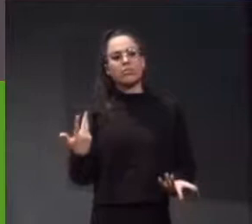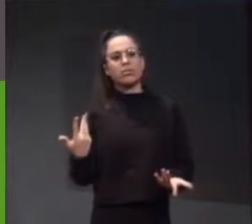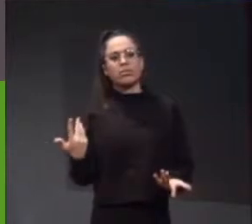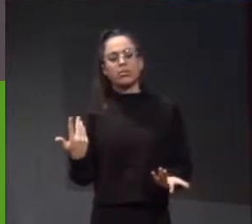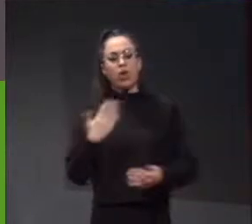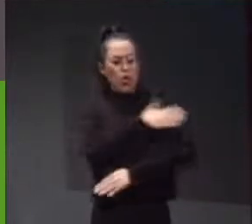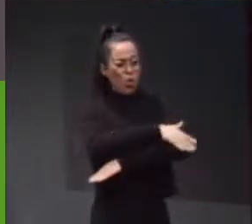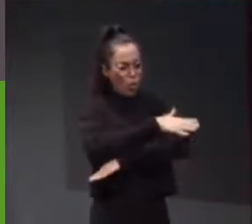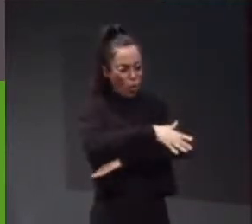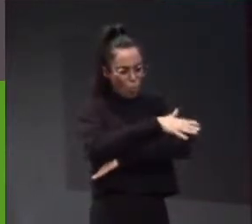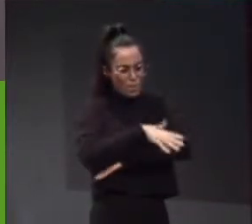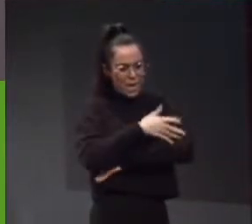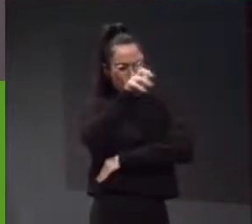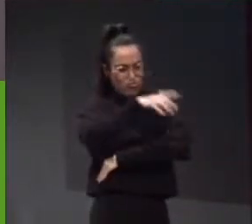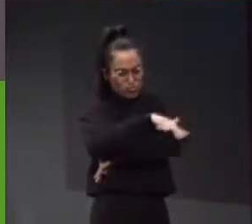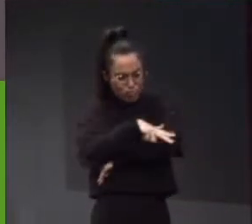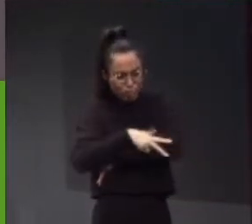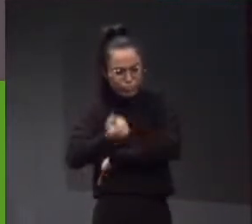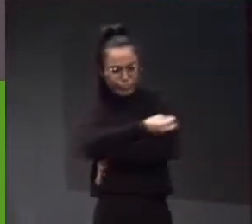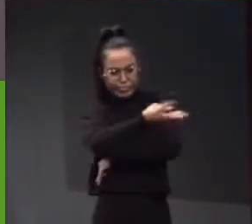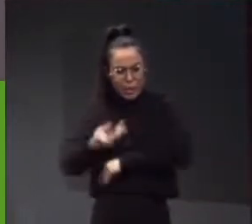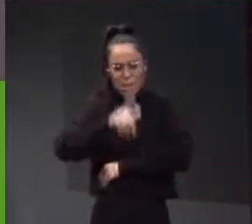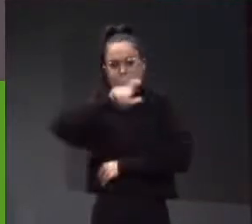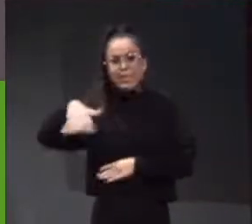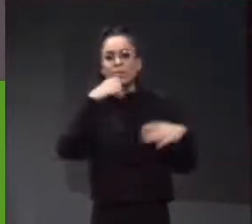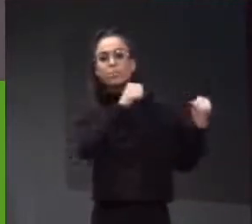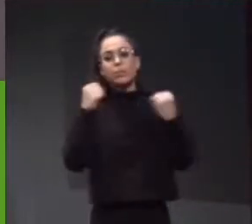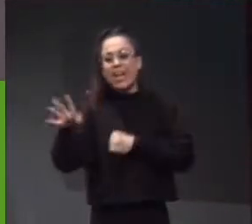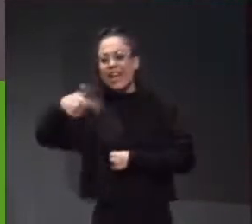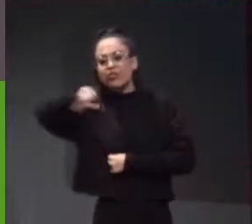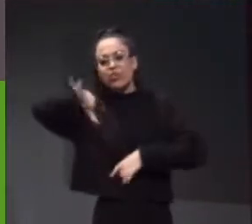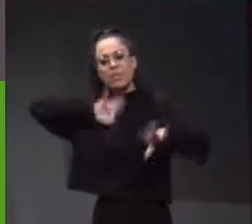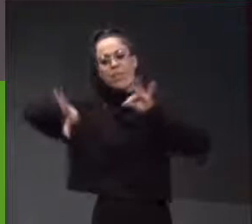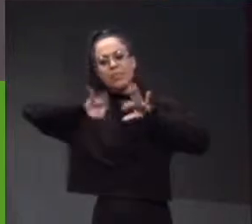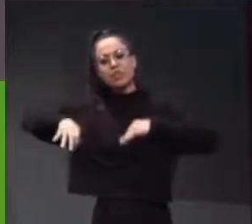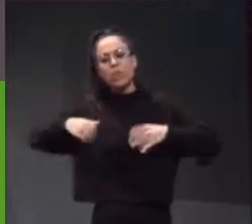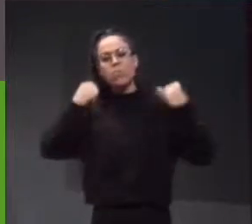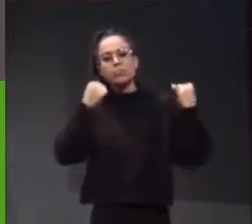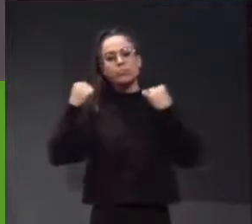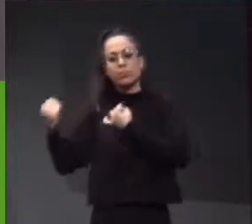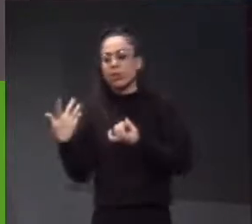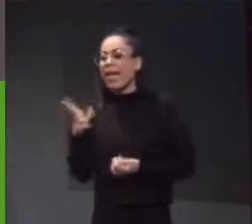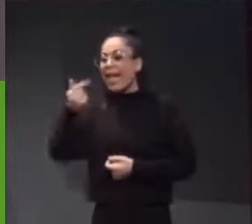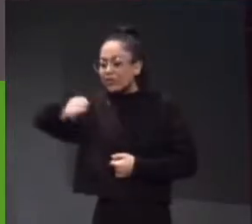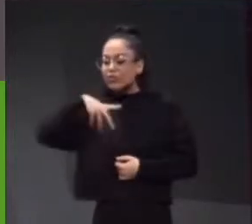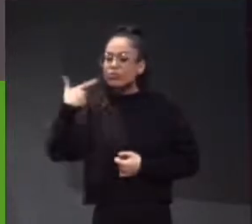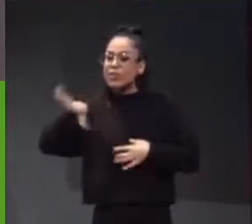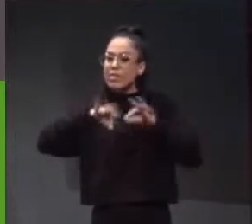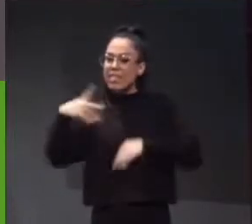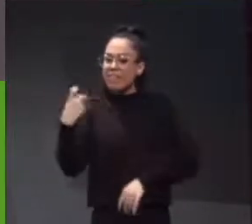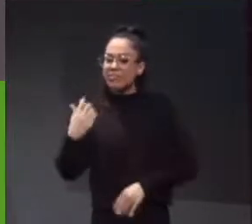que mandan y que tienen la capacidad todavía de tomar las decisiones más drásticas que no tomar una botella de agua eso sea posible